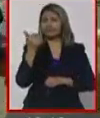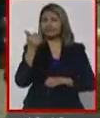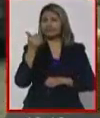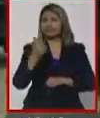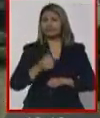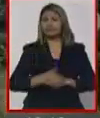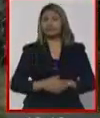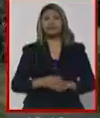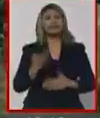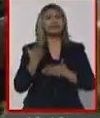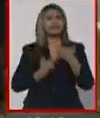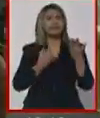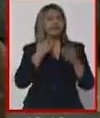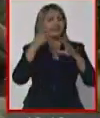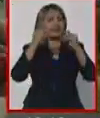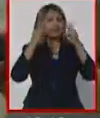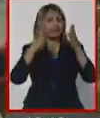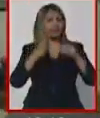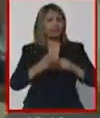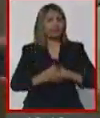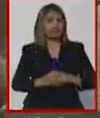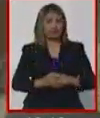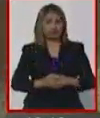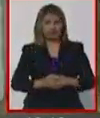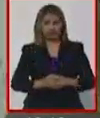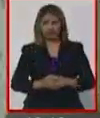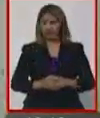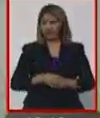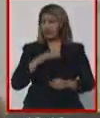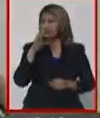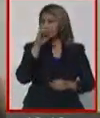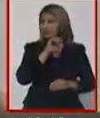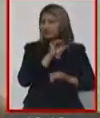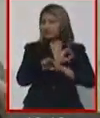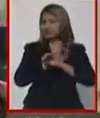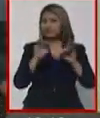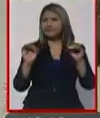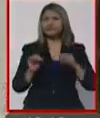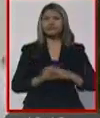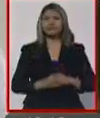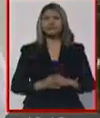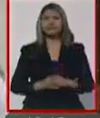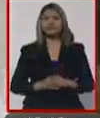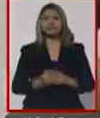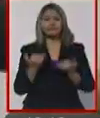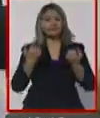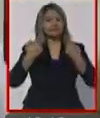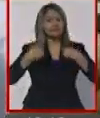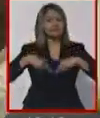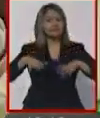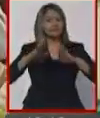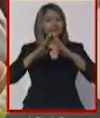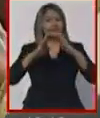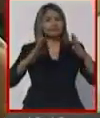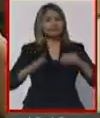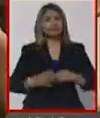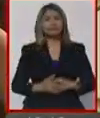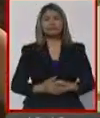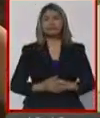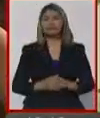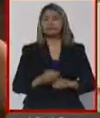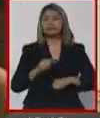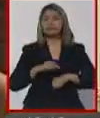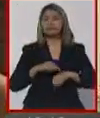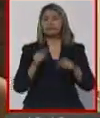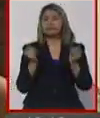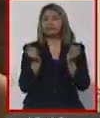las 10. ¿Qué les dijeron los profes? Nada, no, no dijeron nada. ¿Ahora están de ida a su casa? Sí, un ratito